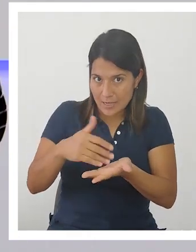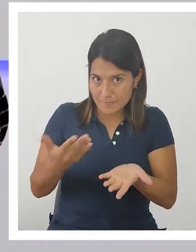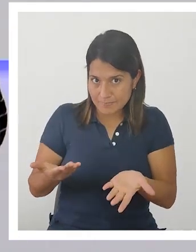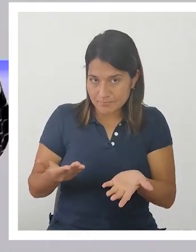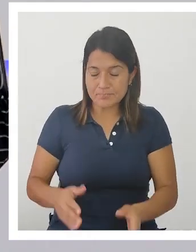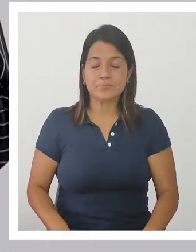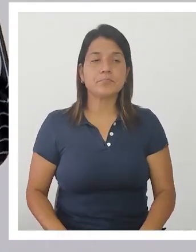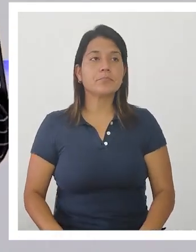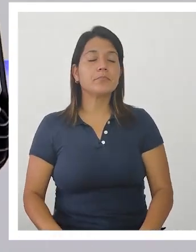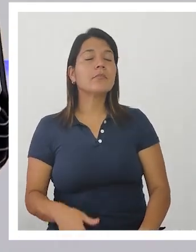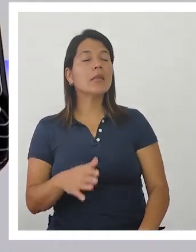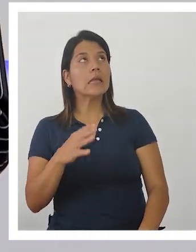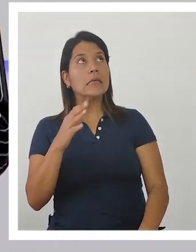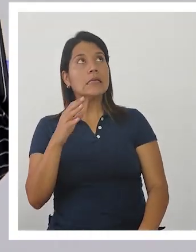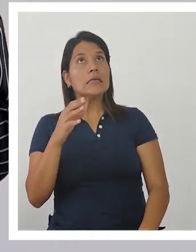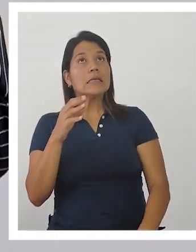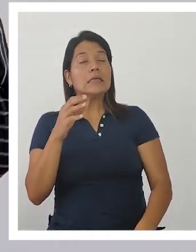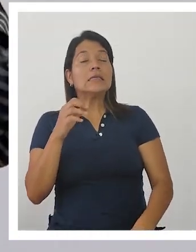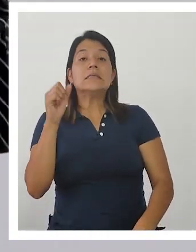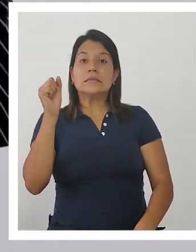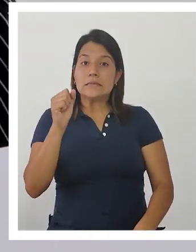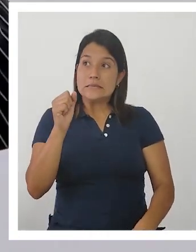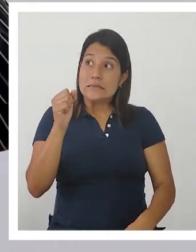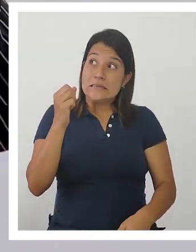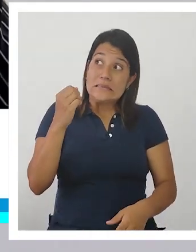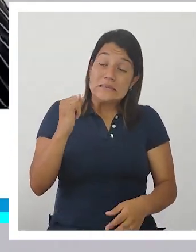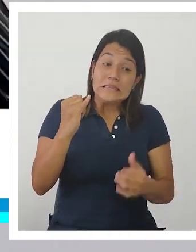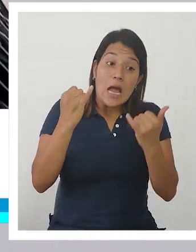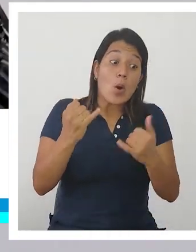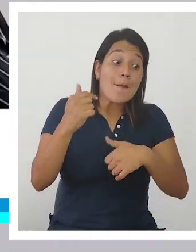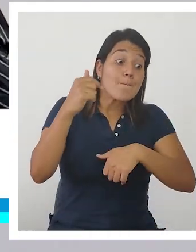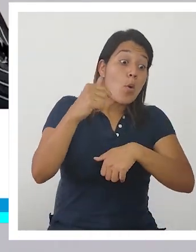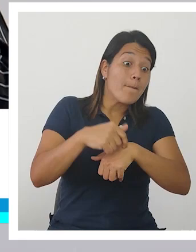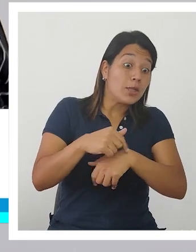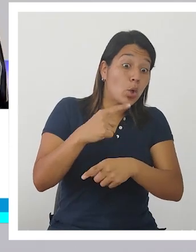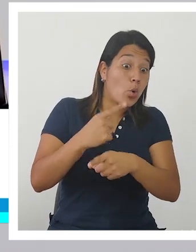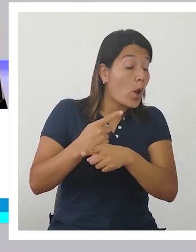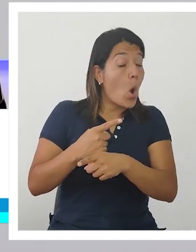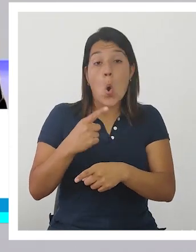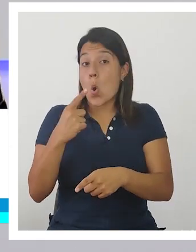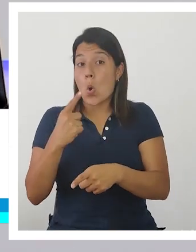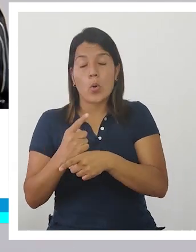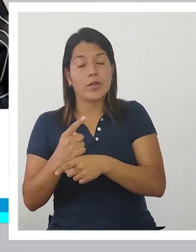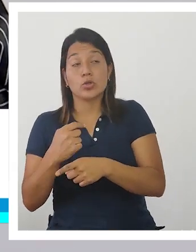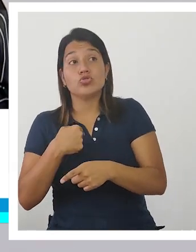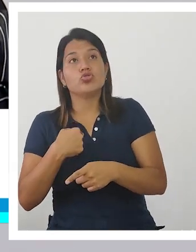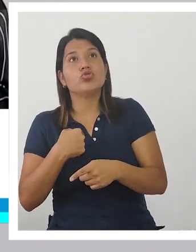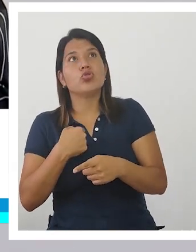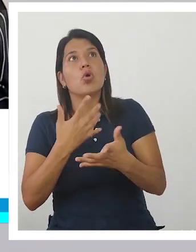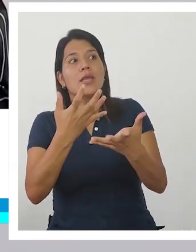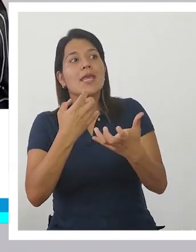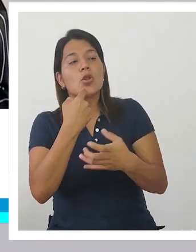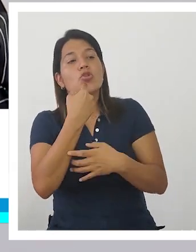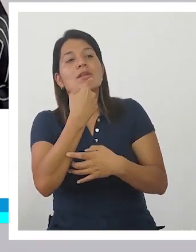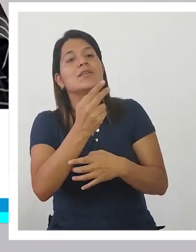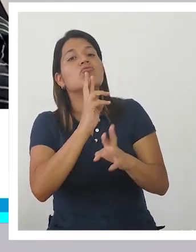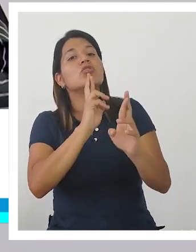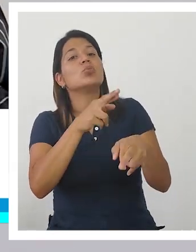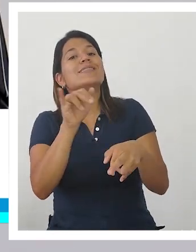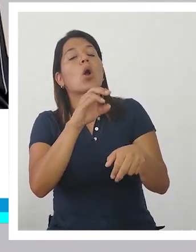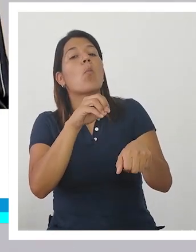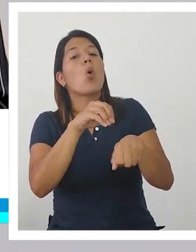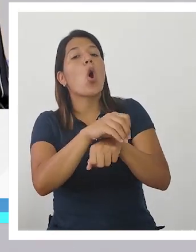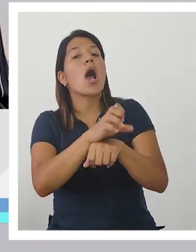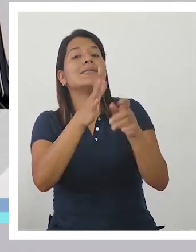Si es momento o no, voy a darte una respuesta como asesor financiero. Este no es un momento